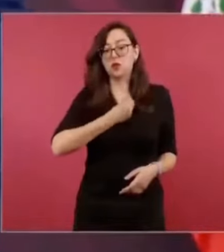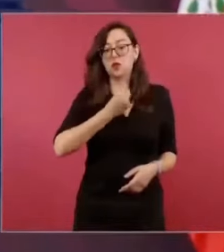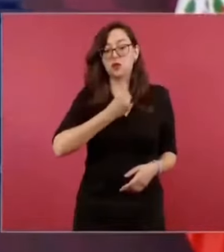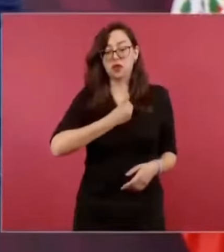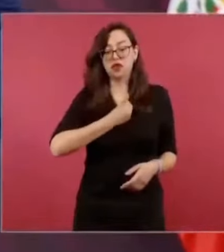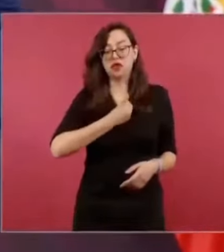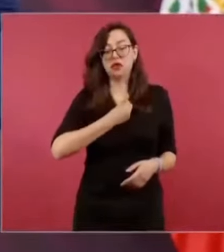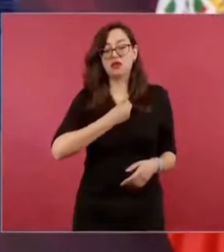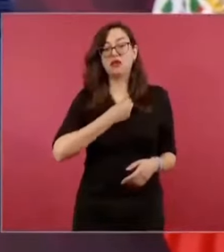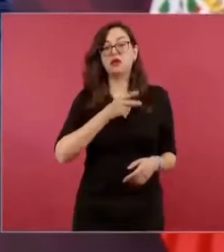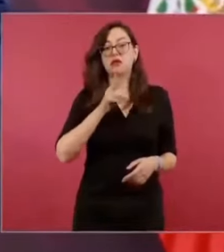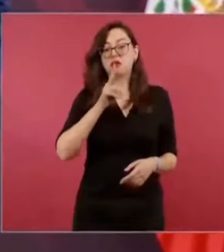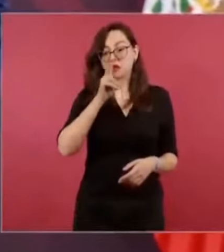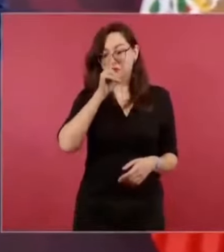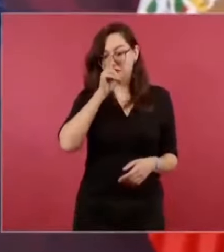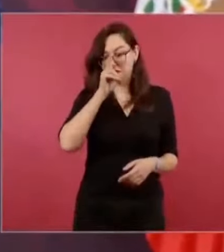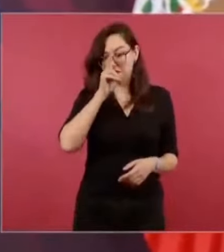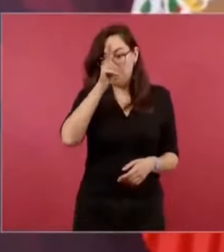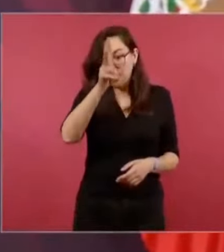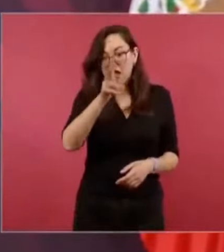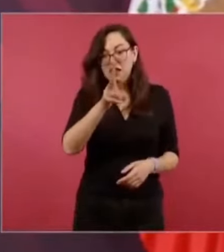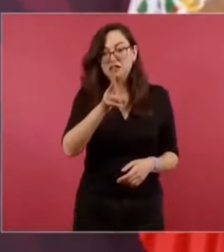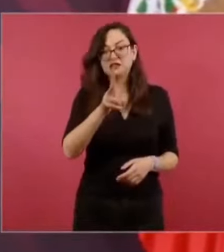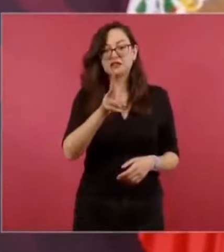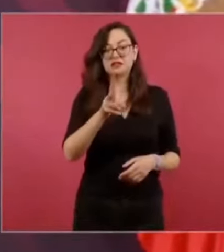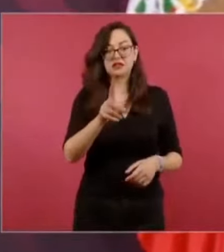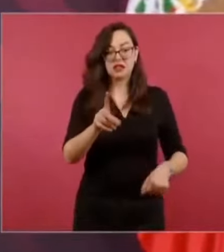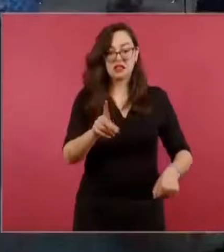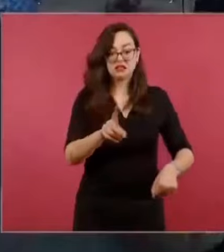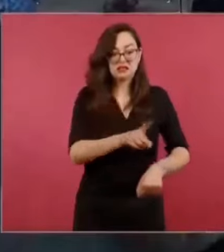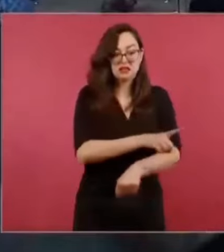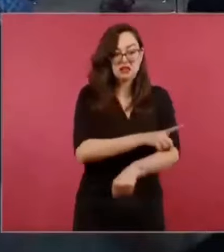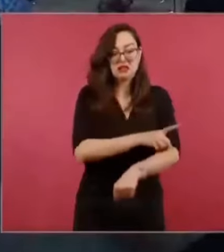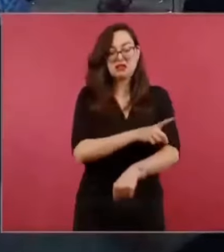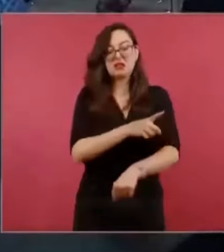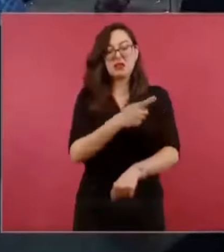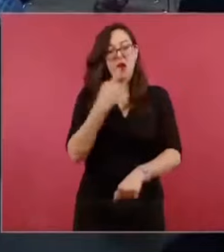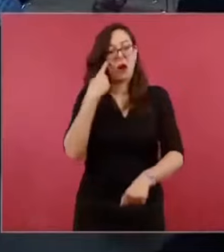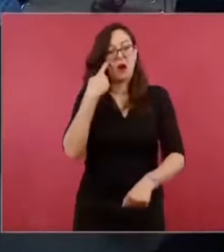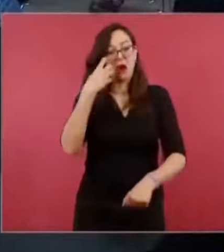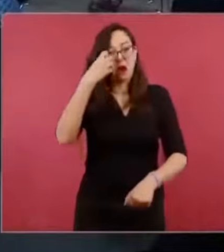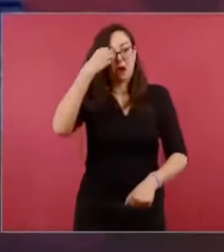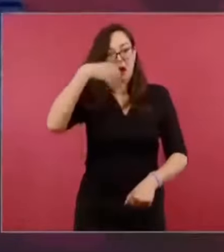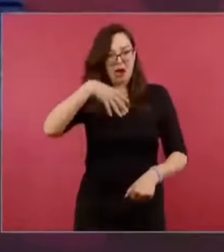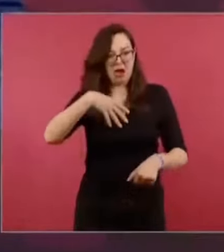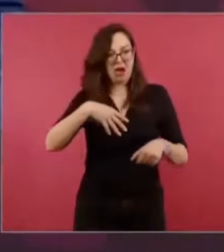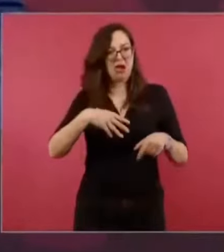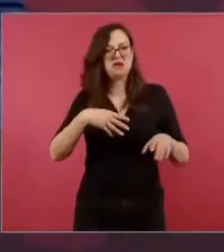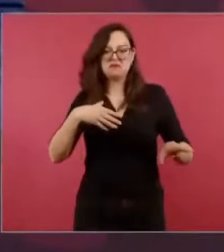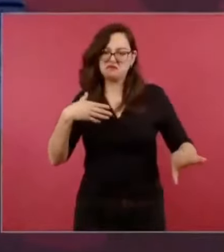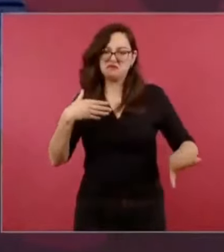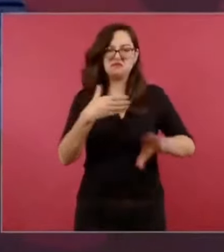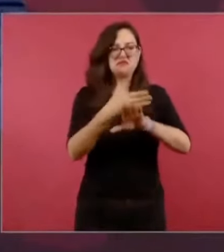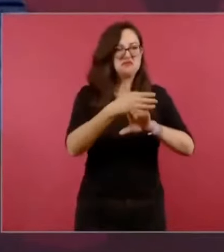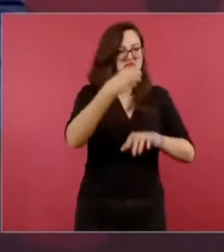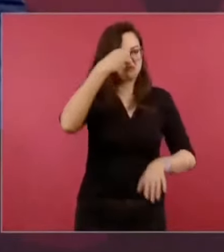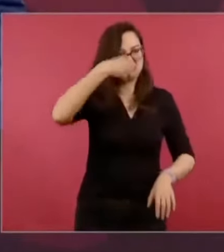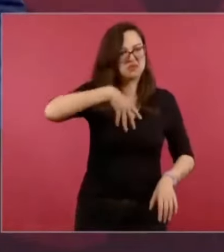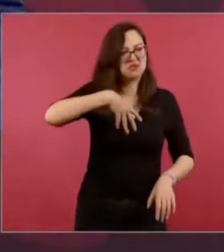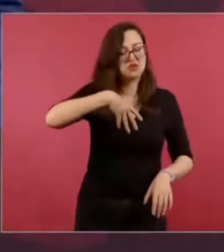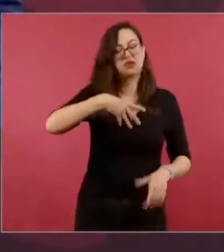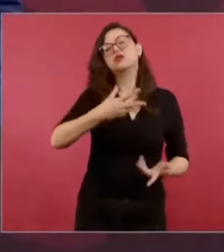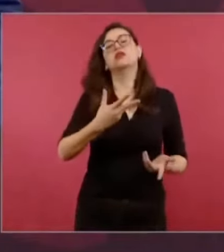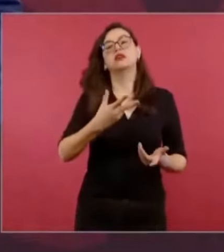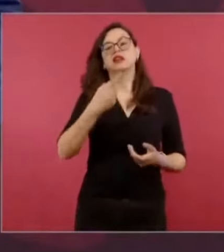ni Ojo por ojo que no era la ley del tal porque nos íbamos a quedar